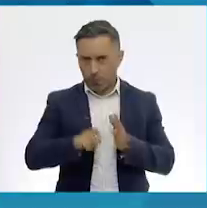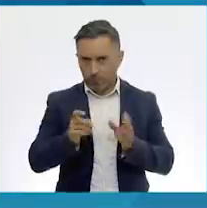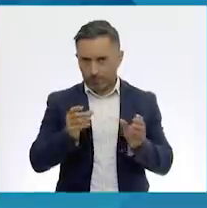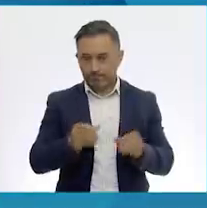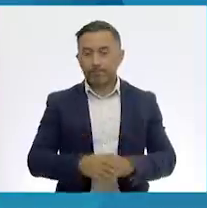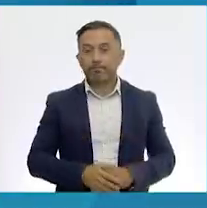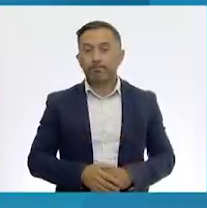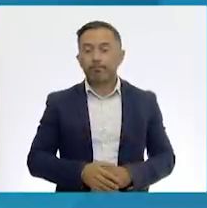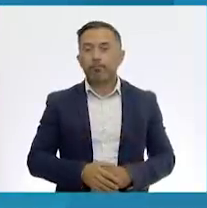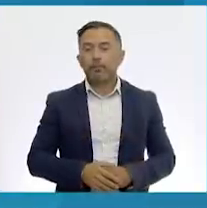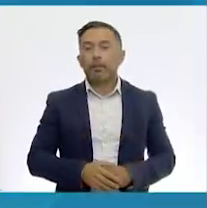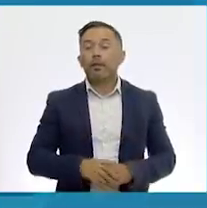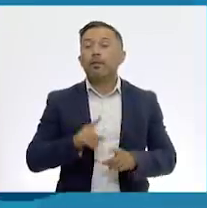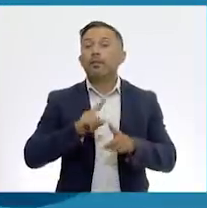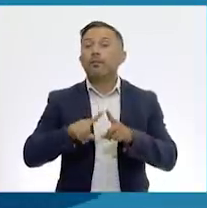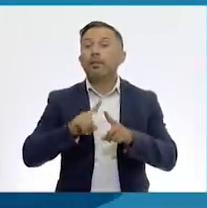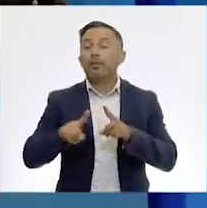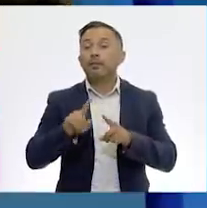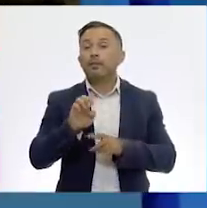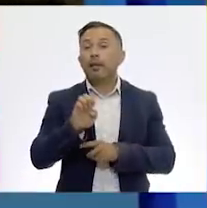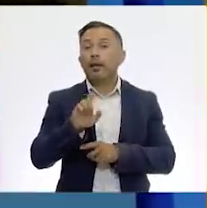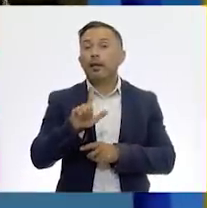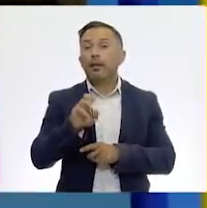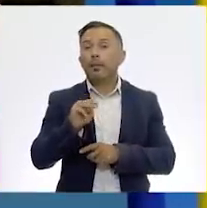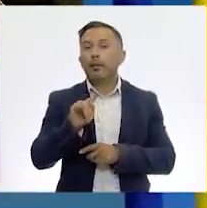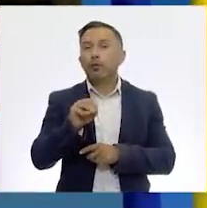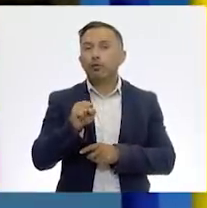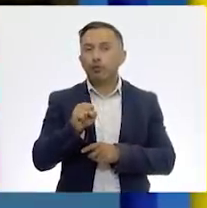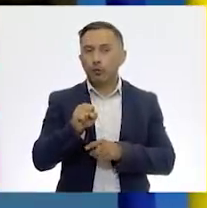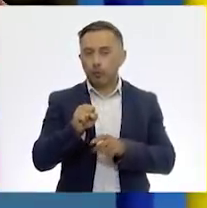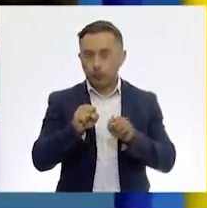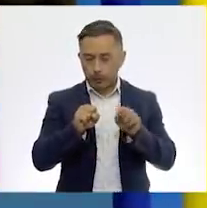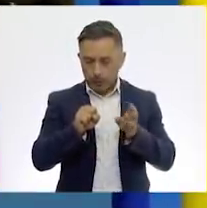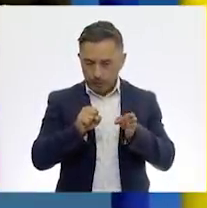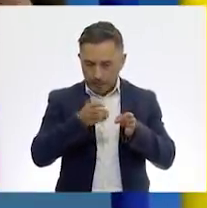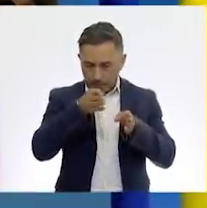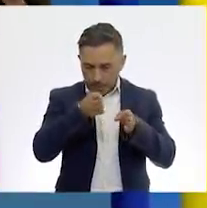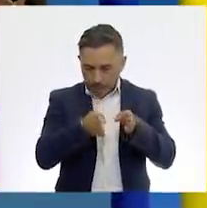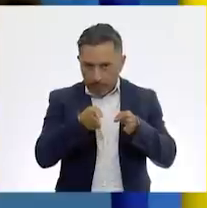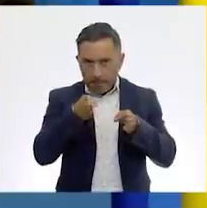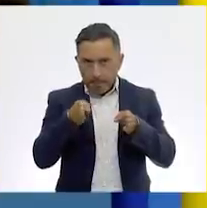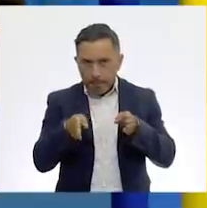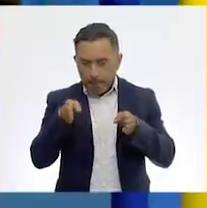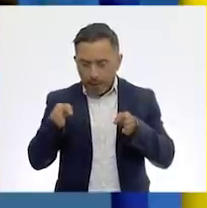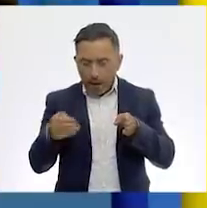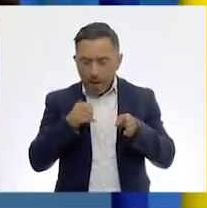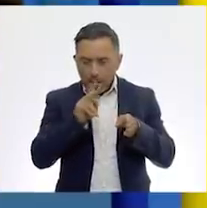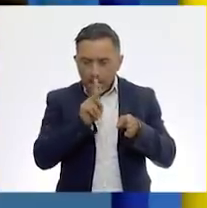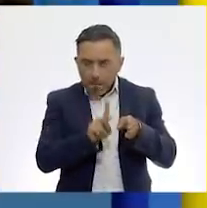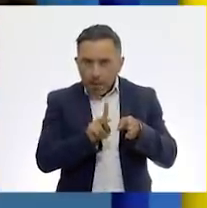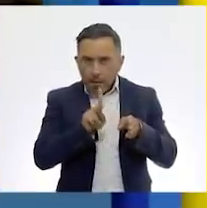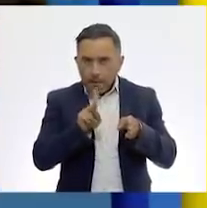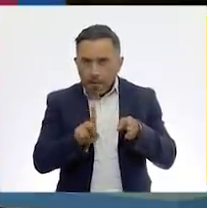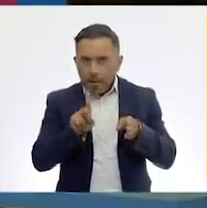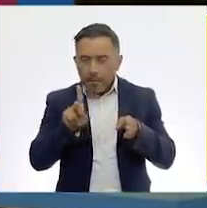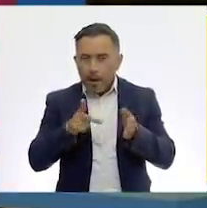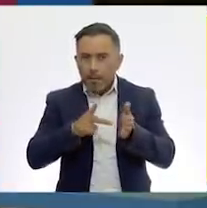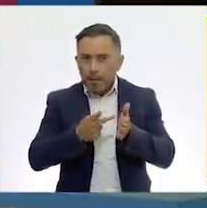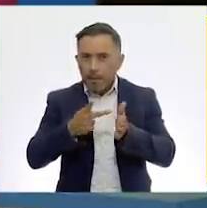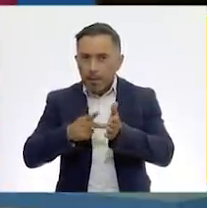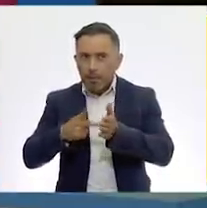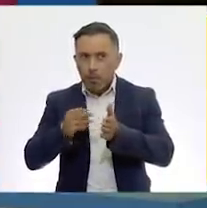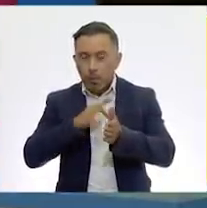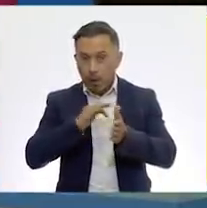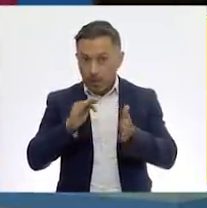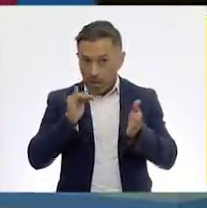Es una serie de elementos que se van repitiendo y que no necesariamente tienen que ser iguales. Podemos hacer